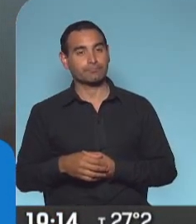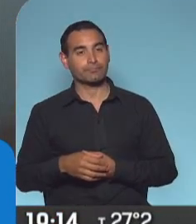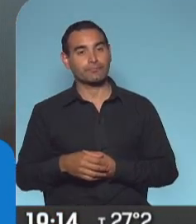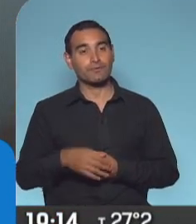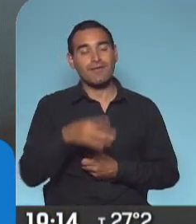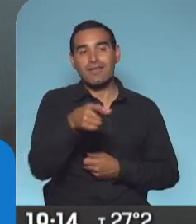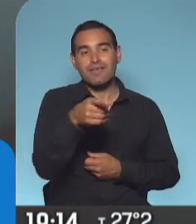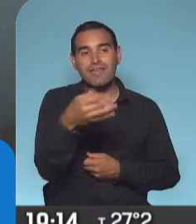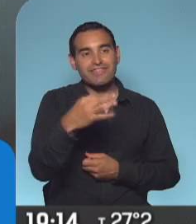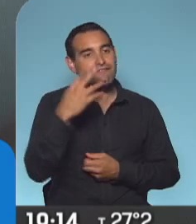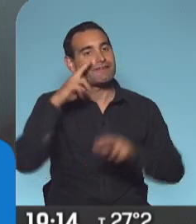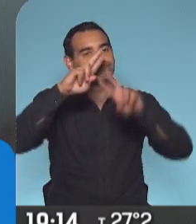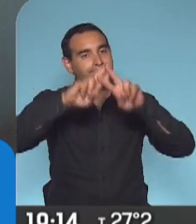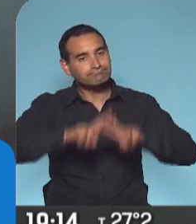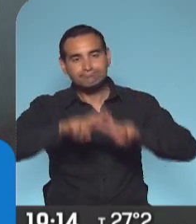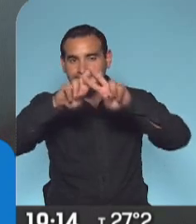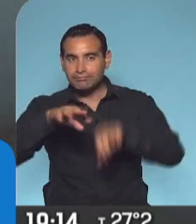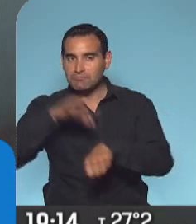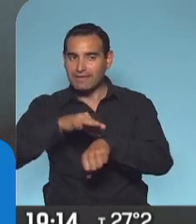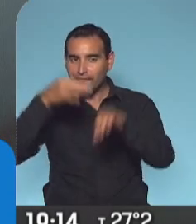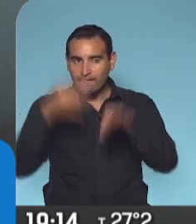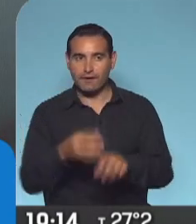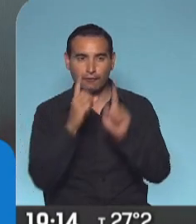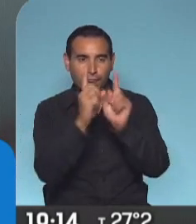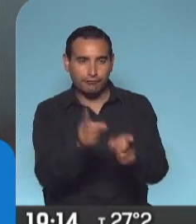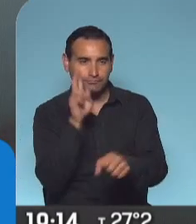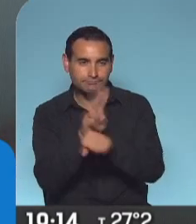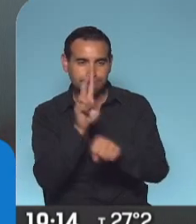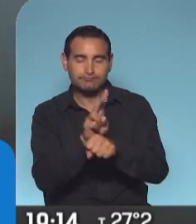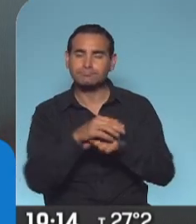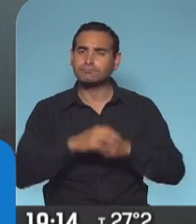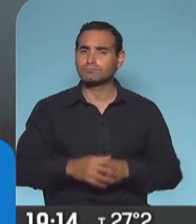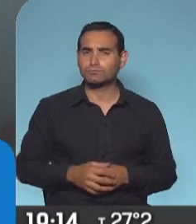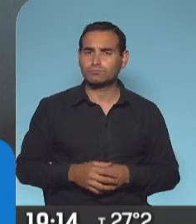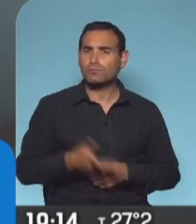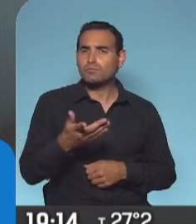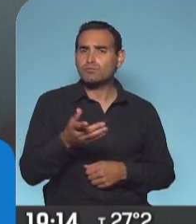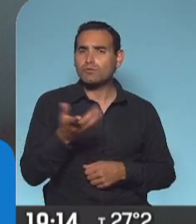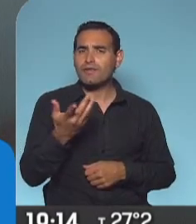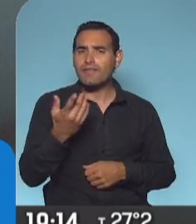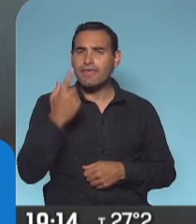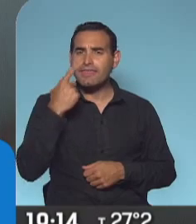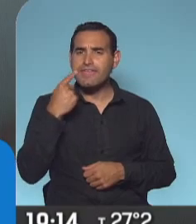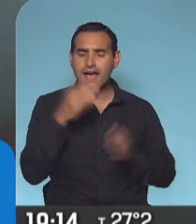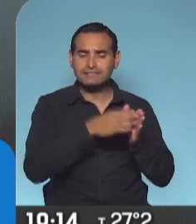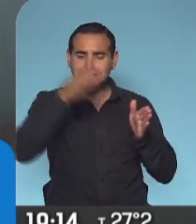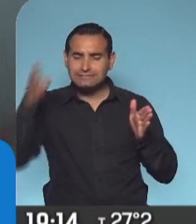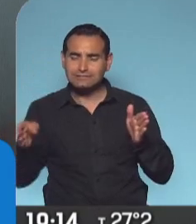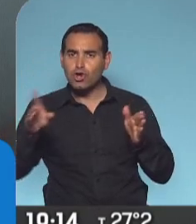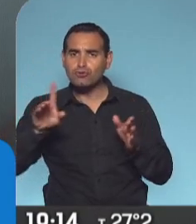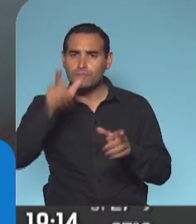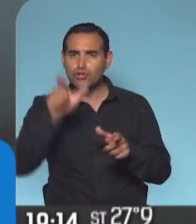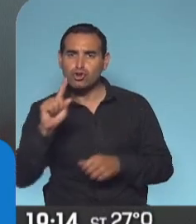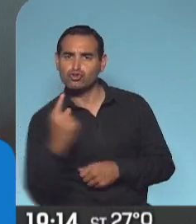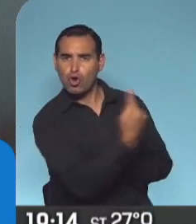que tener una evaluación médica permanente. Doctor, ¿cómo se determina la cantidad de días de aislamiento? Esto